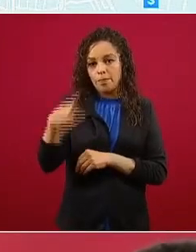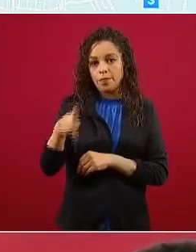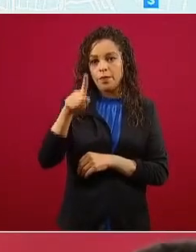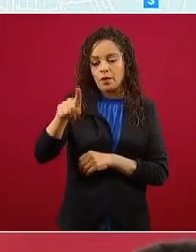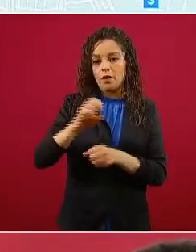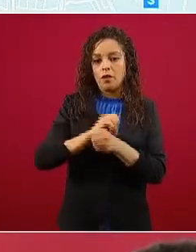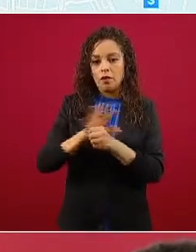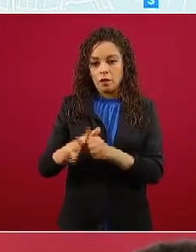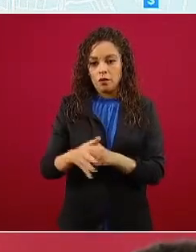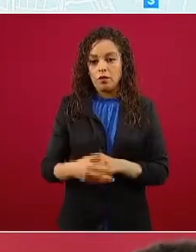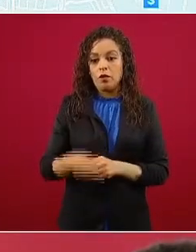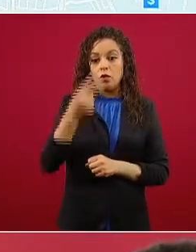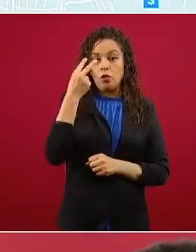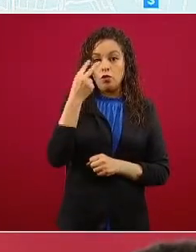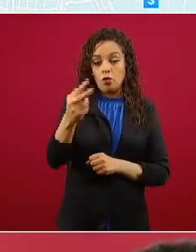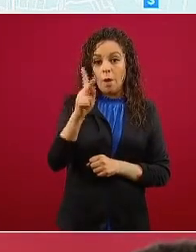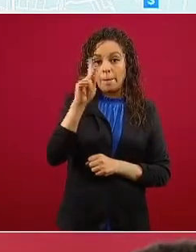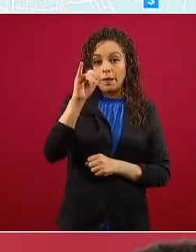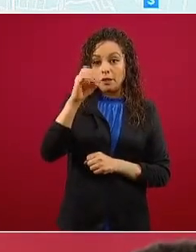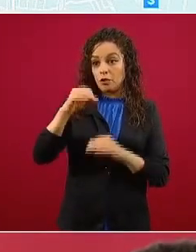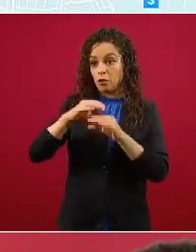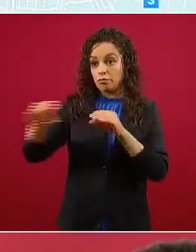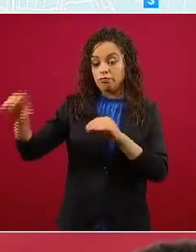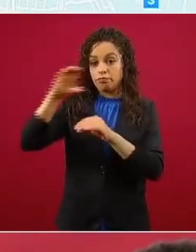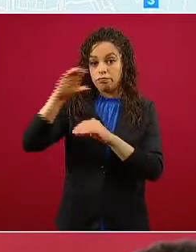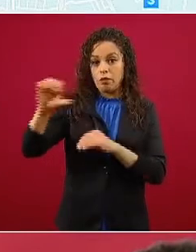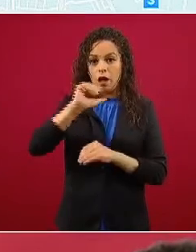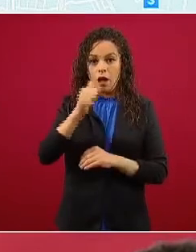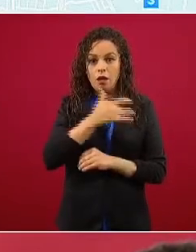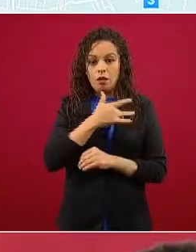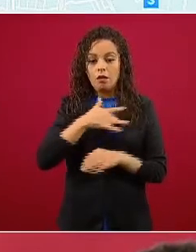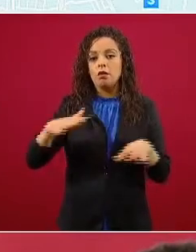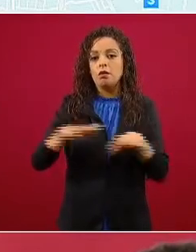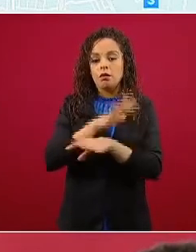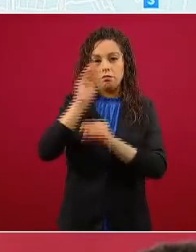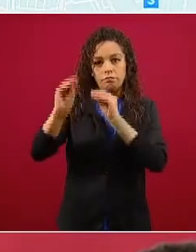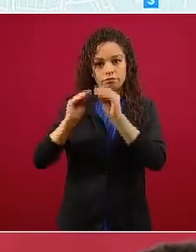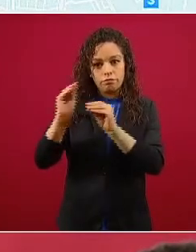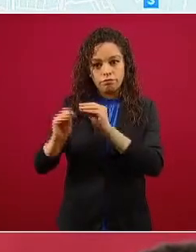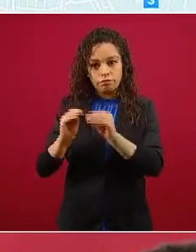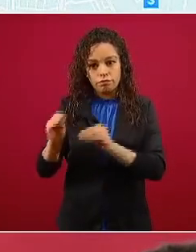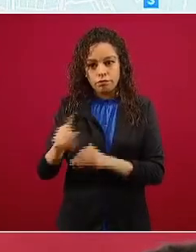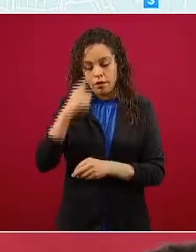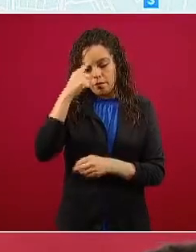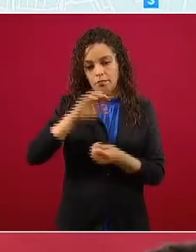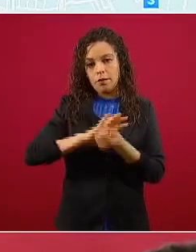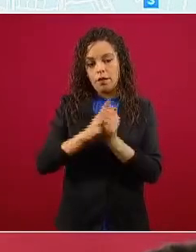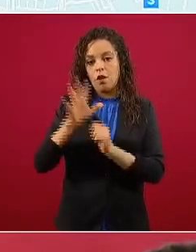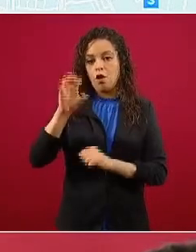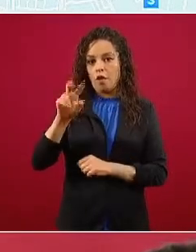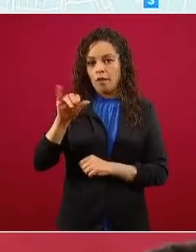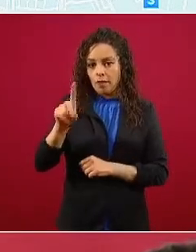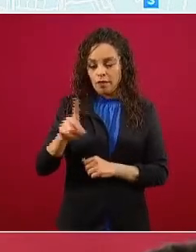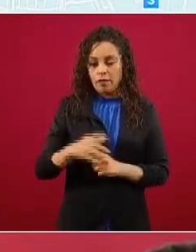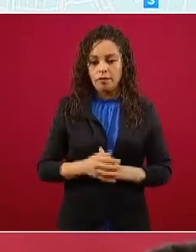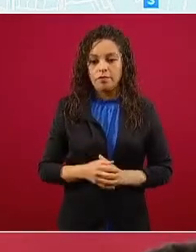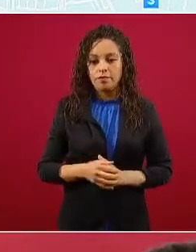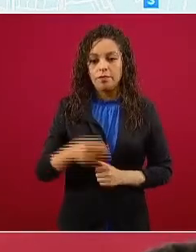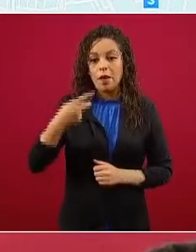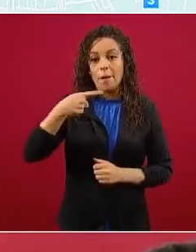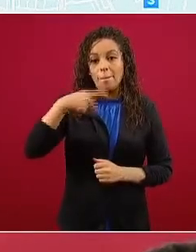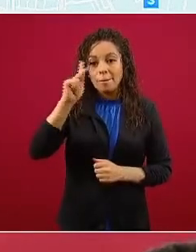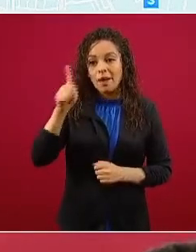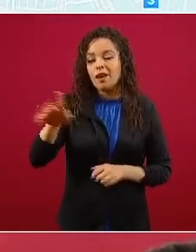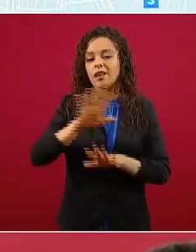de Cardiología Ignacio Chávez fueron designados hospital COVID, pero obviamente fueron los primeros en ocuparse.